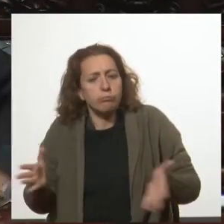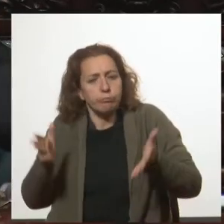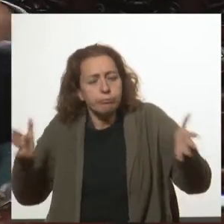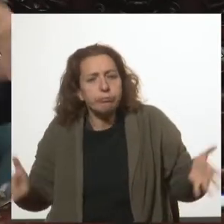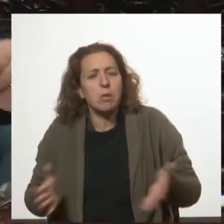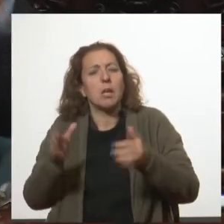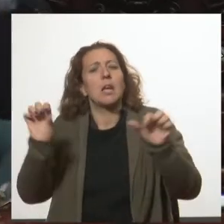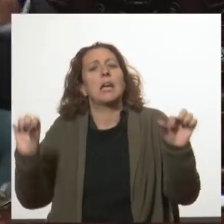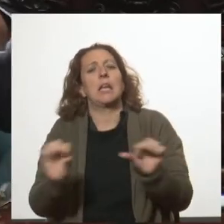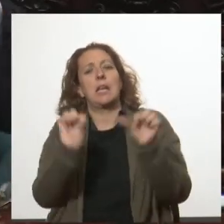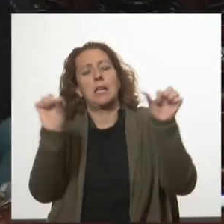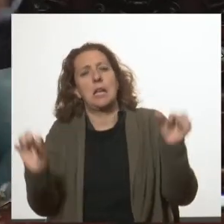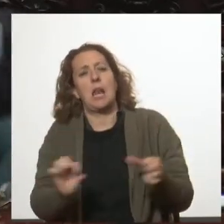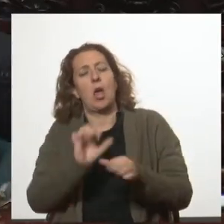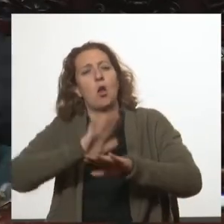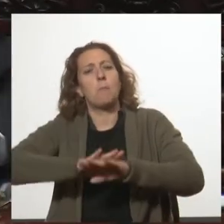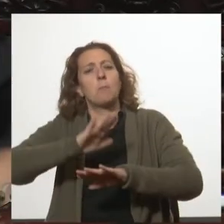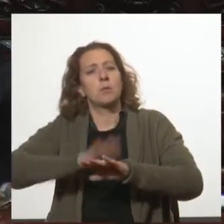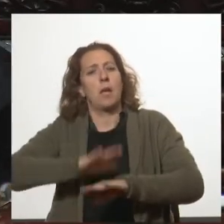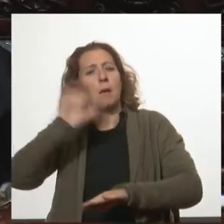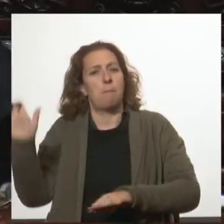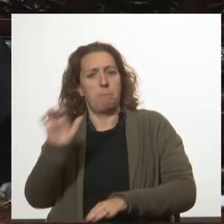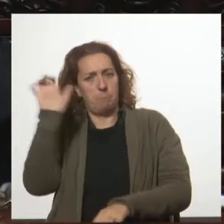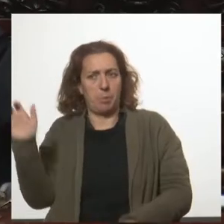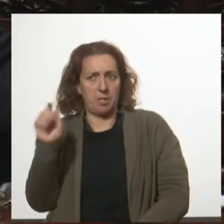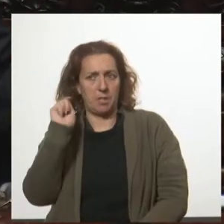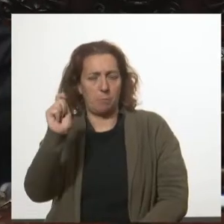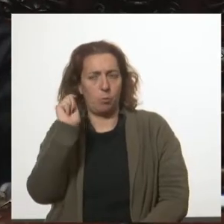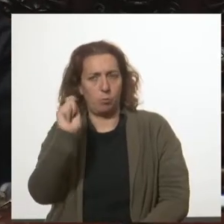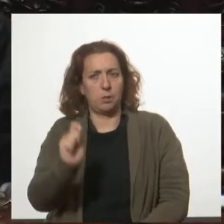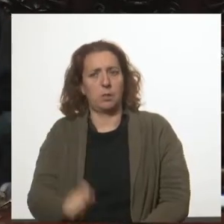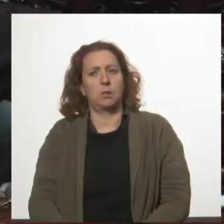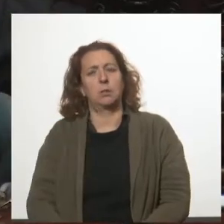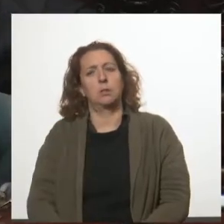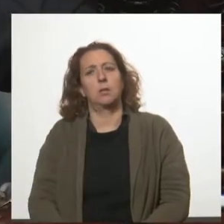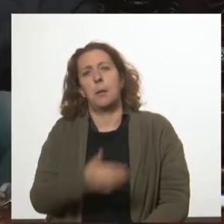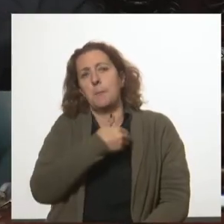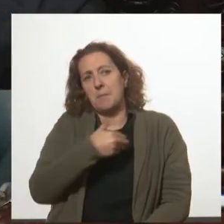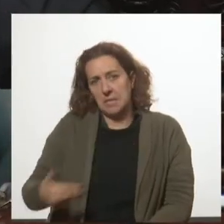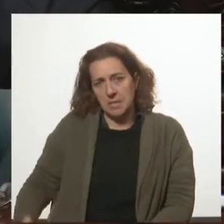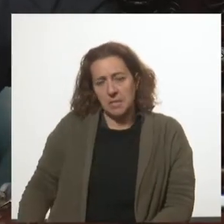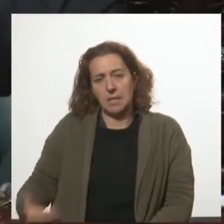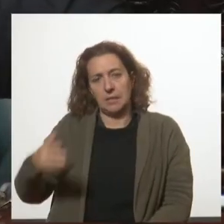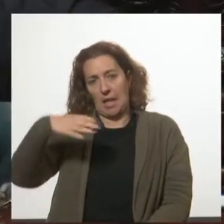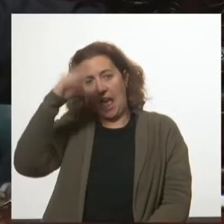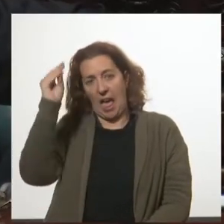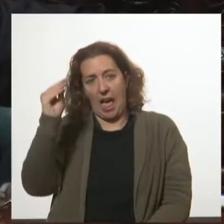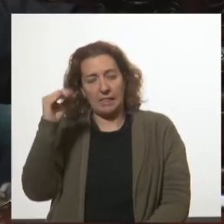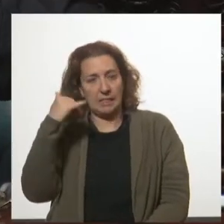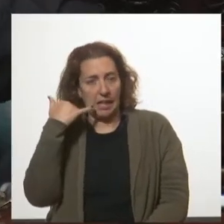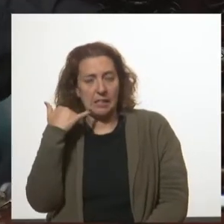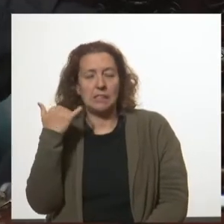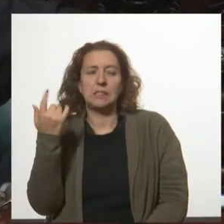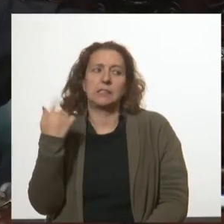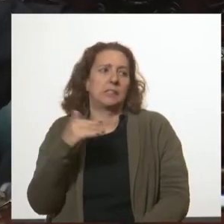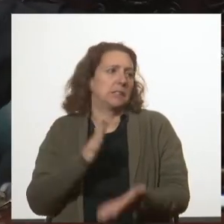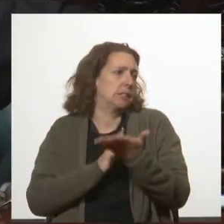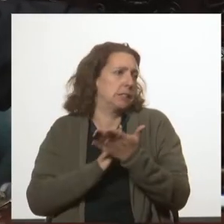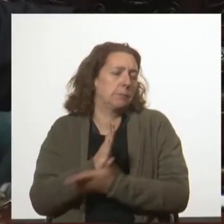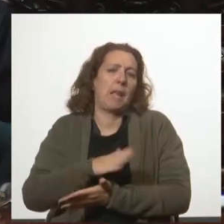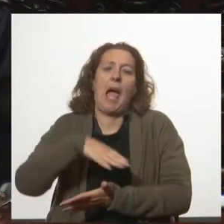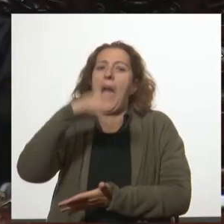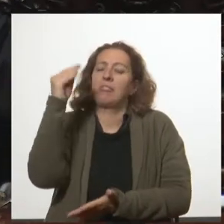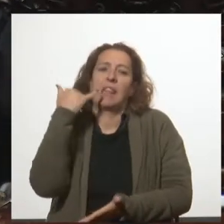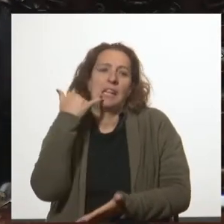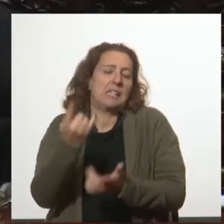las responsabilidades son las empresas públicas un presidente de antel que cada vez que ante él necesita y